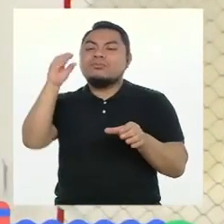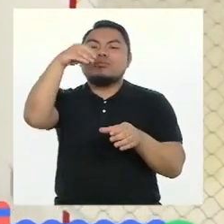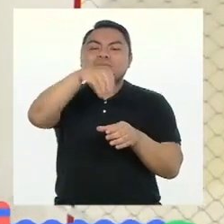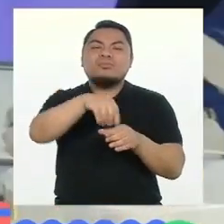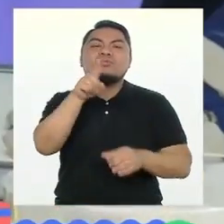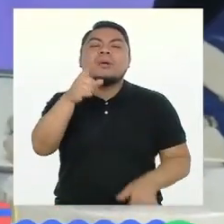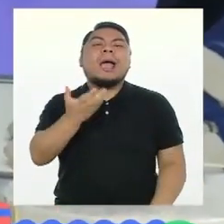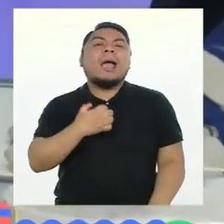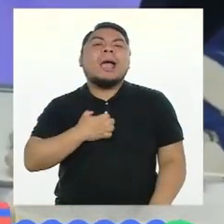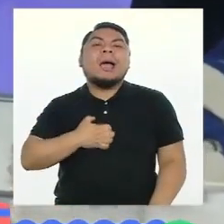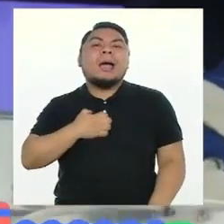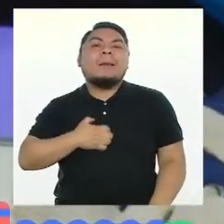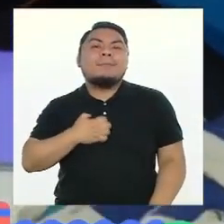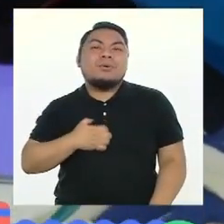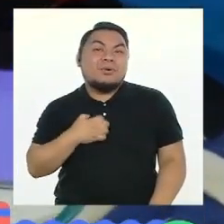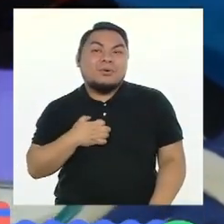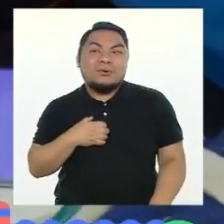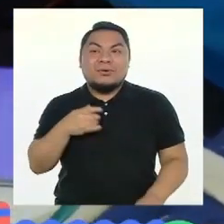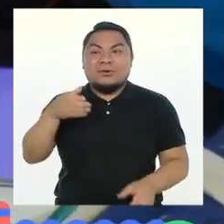poco de jabón líquido.